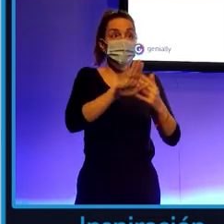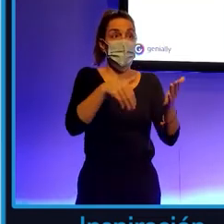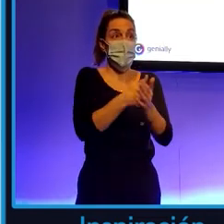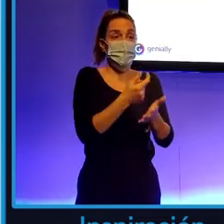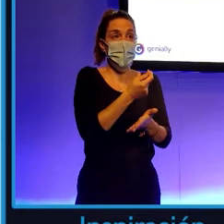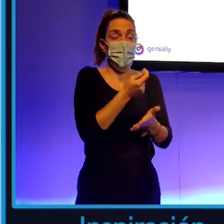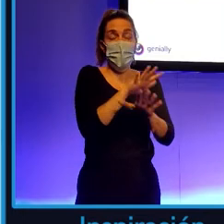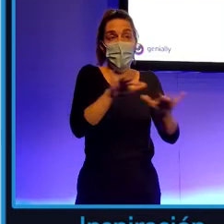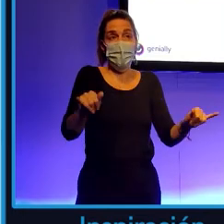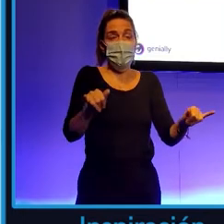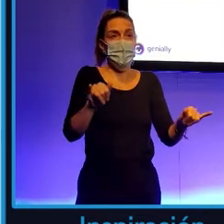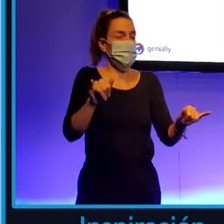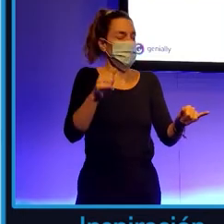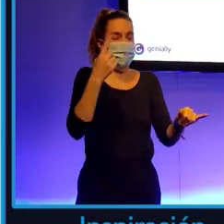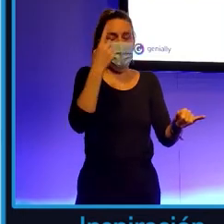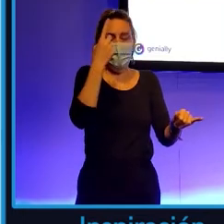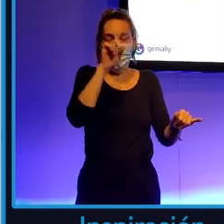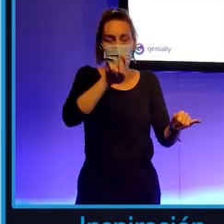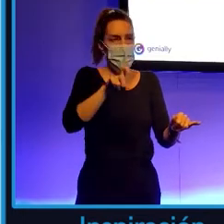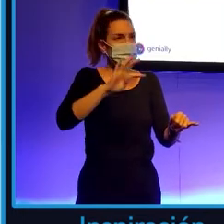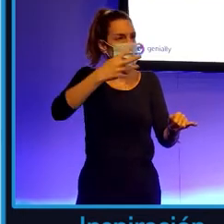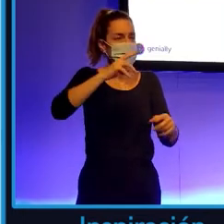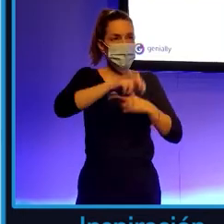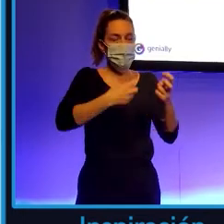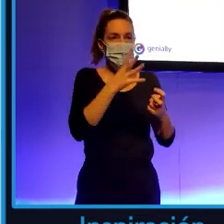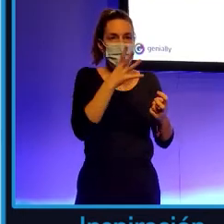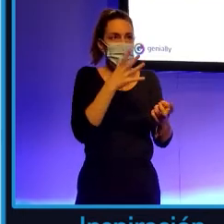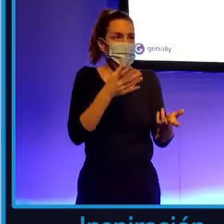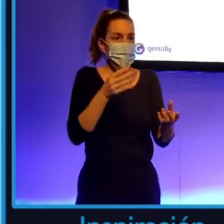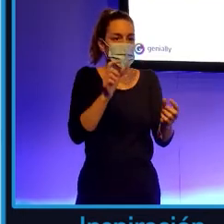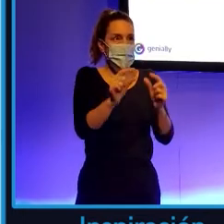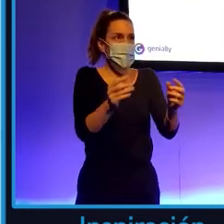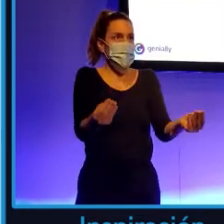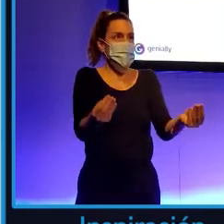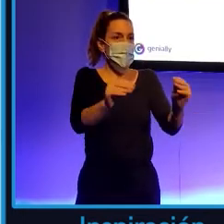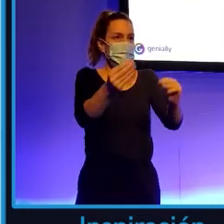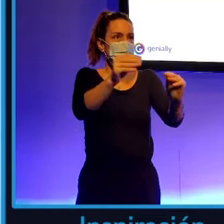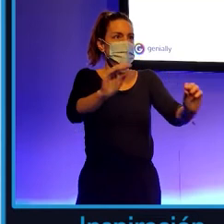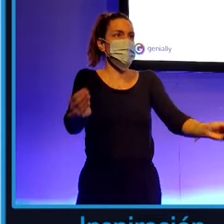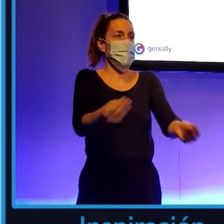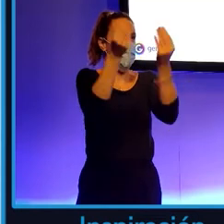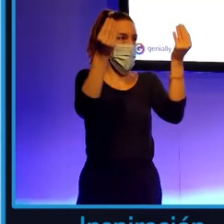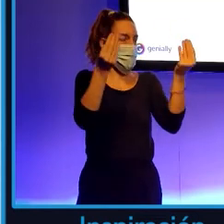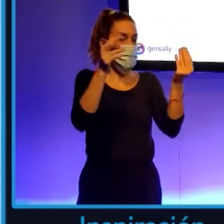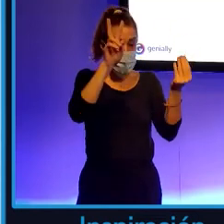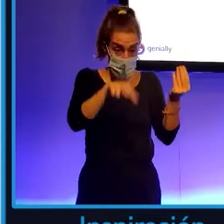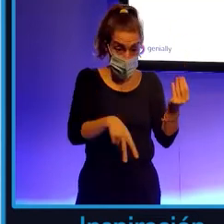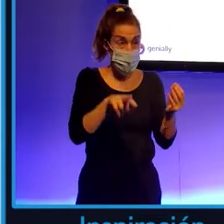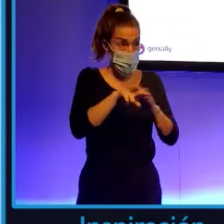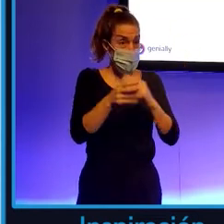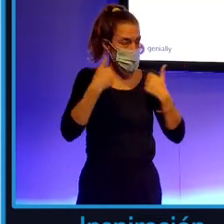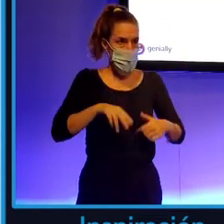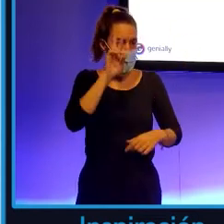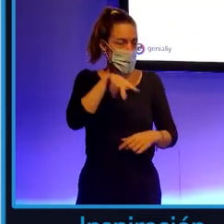es mejor o sea ni siquiera puedes considerar que son recursos humanos no sabemos cómo definirlo es decir que hasta podríamos estar hablando